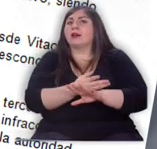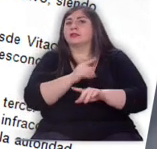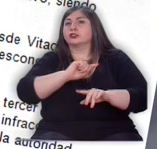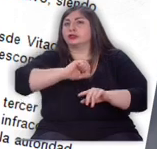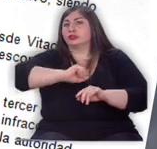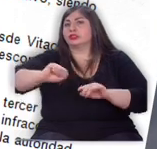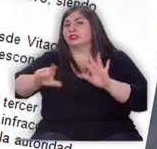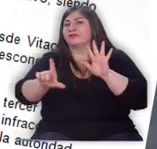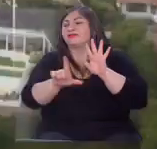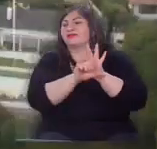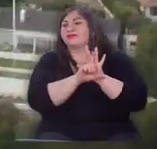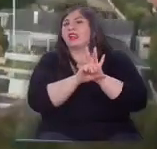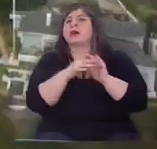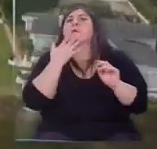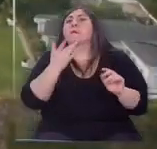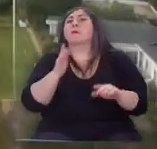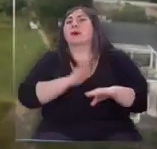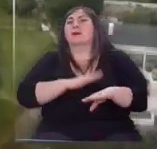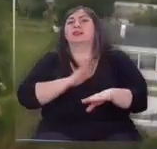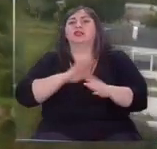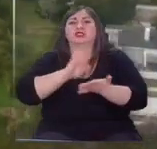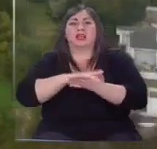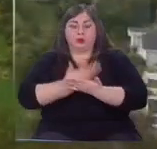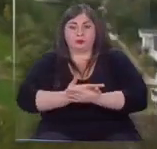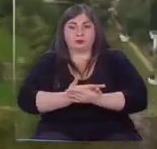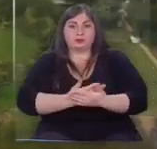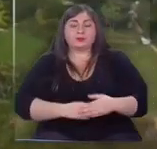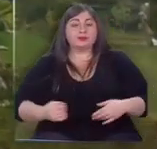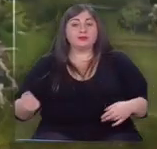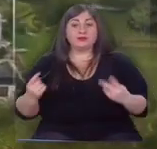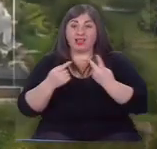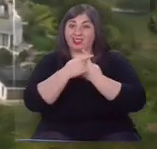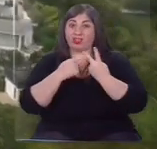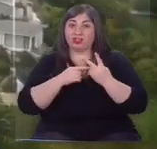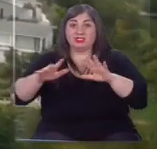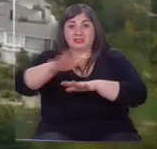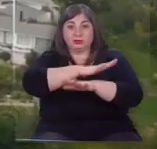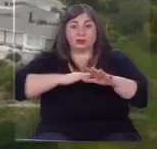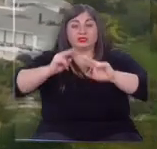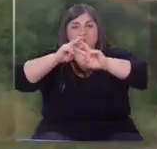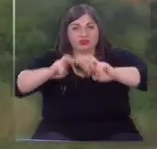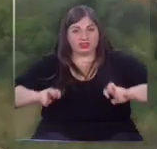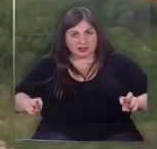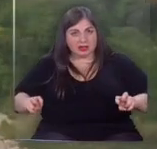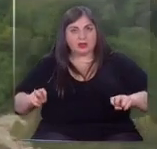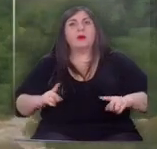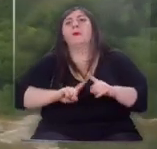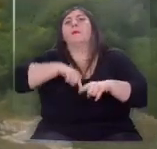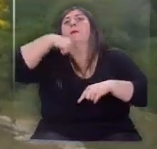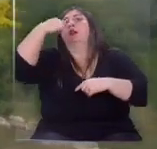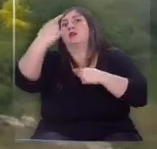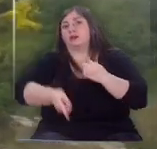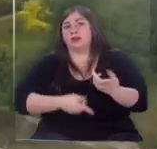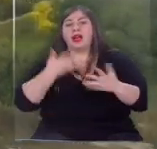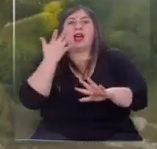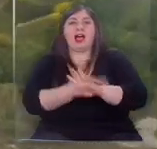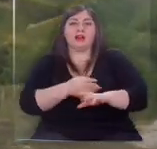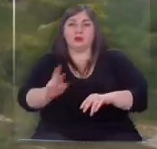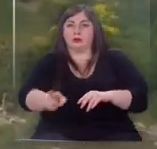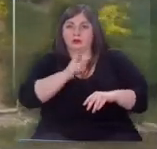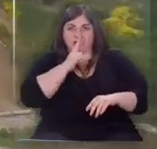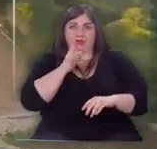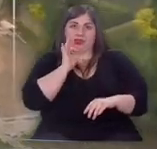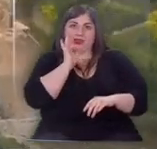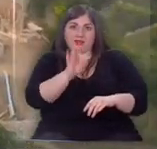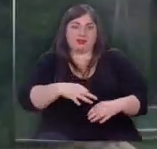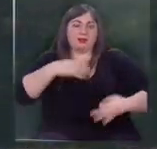permisos sanitarios. Por ahora, ambos casos están siendo investigados y próximamente habrá un resultado que dirá